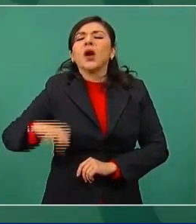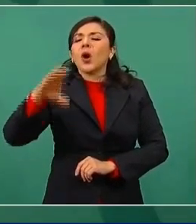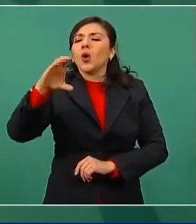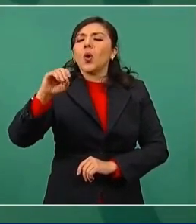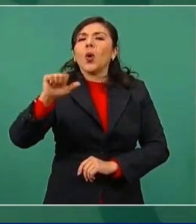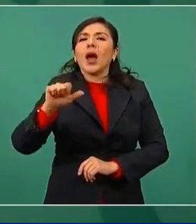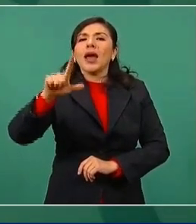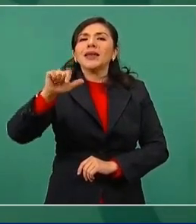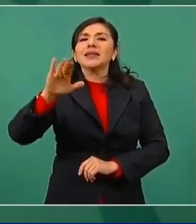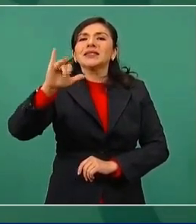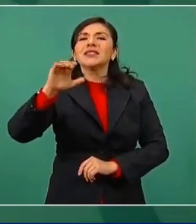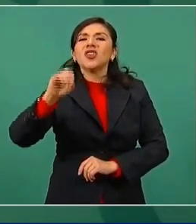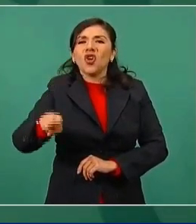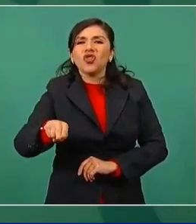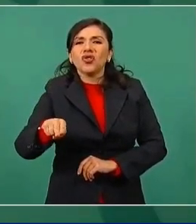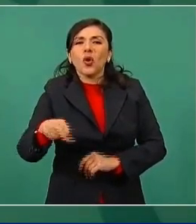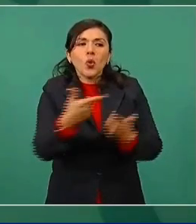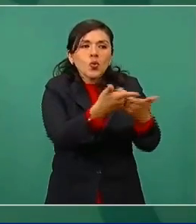coalición